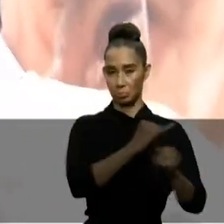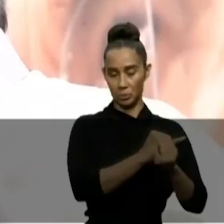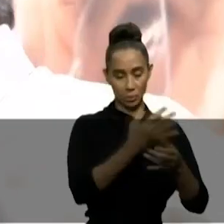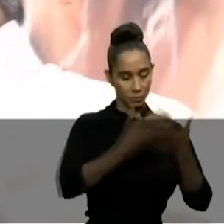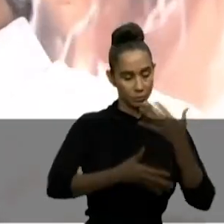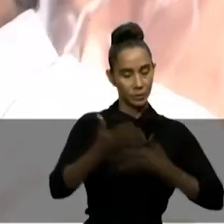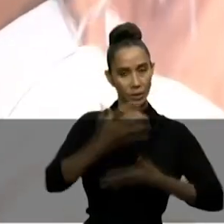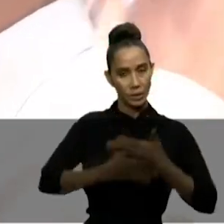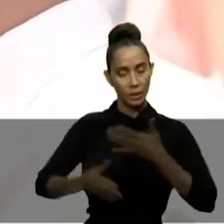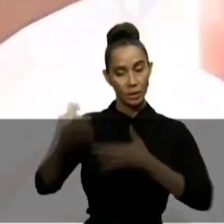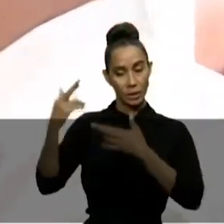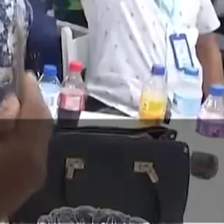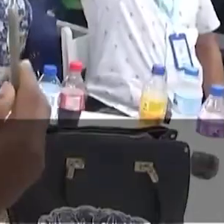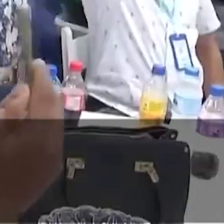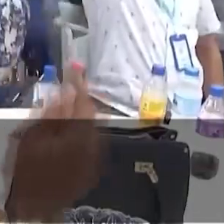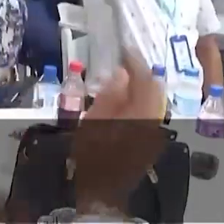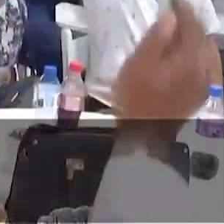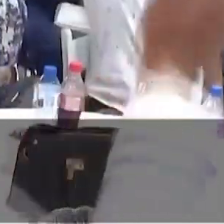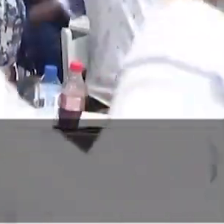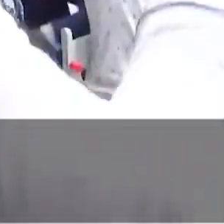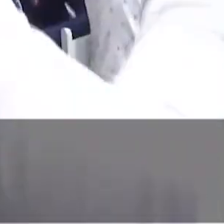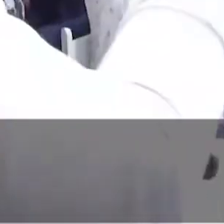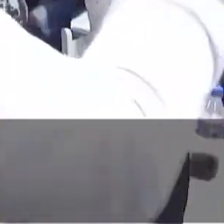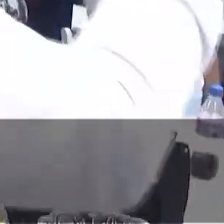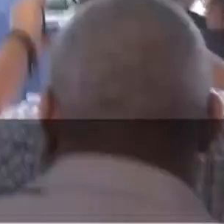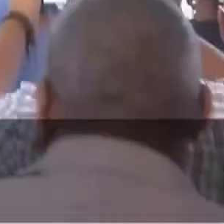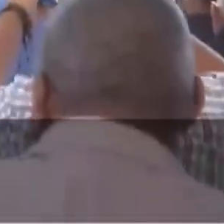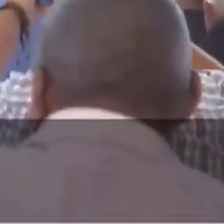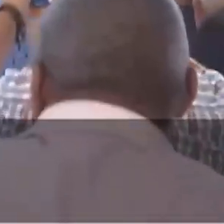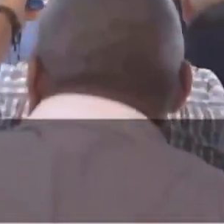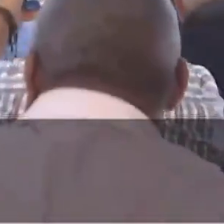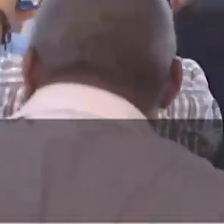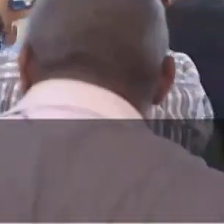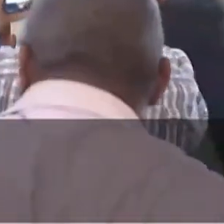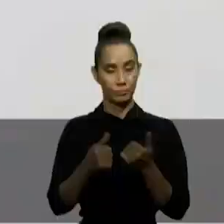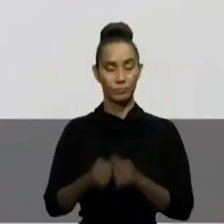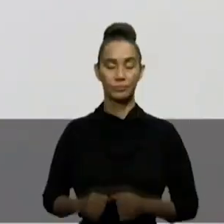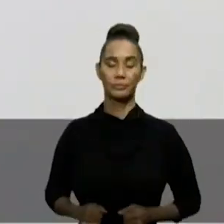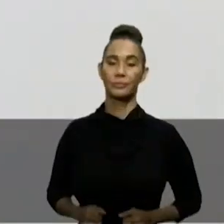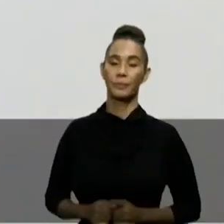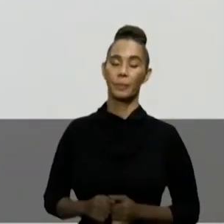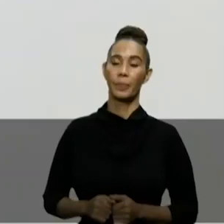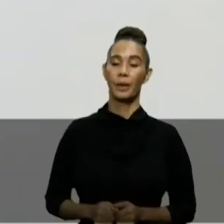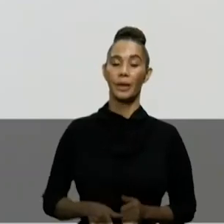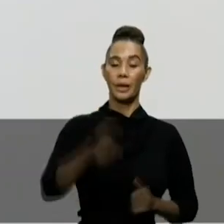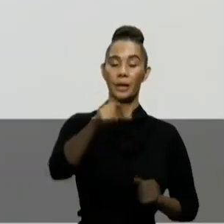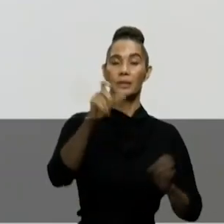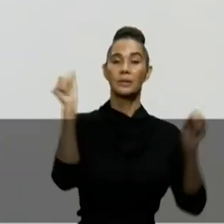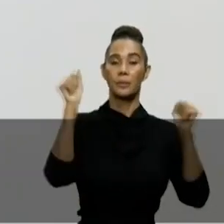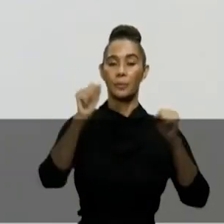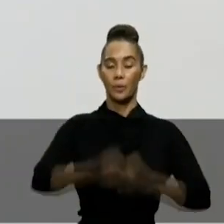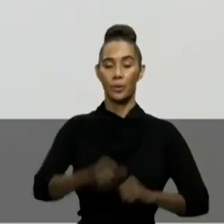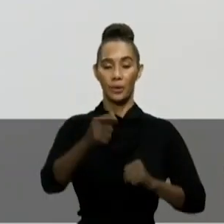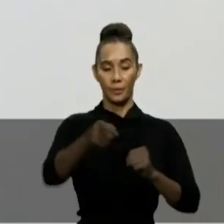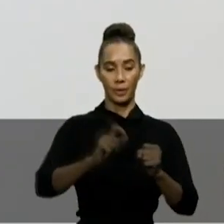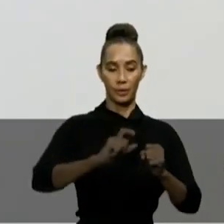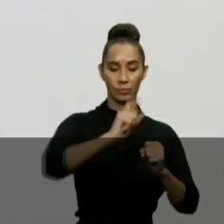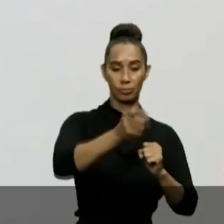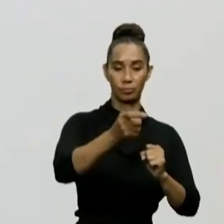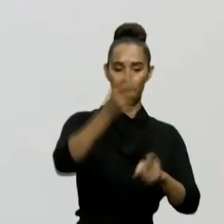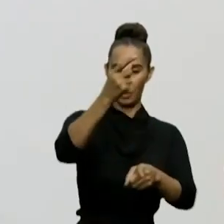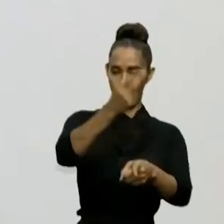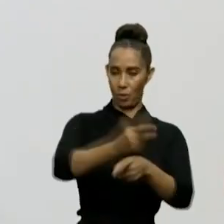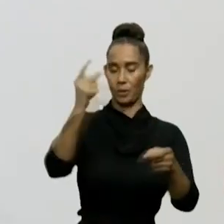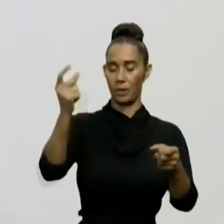más escasos recursos del país puedan disfrutar de esta época del año. Y así garantizando esa asignación correcta